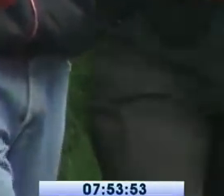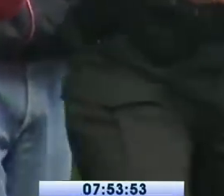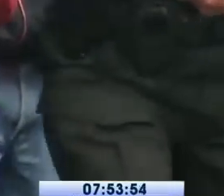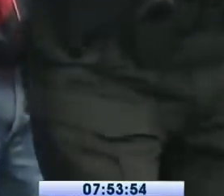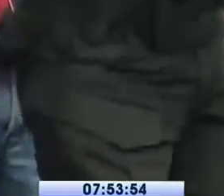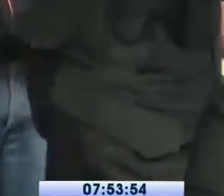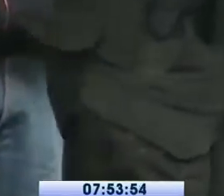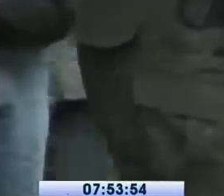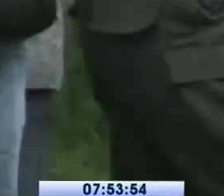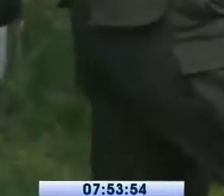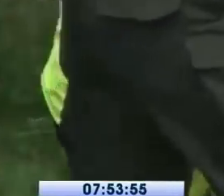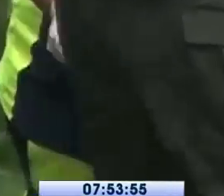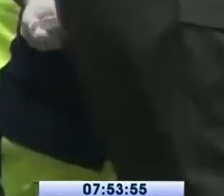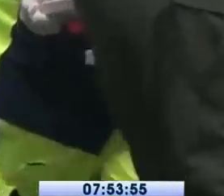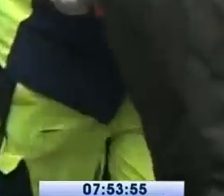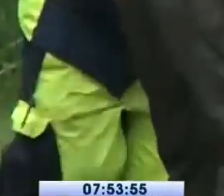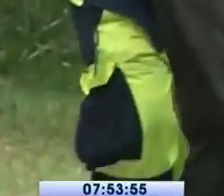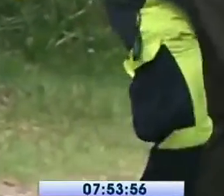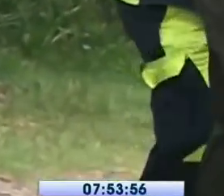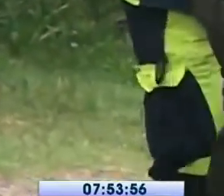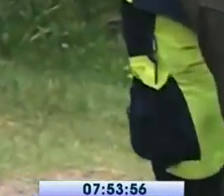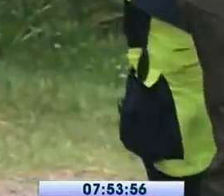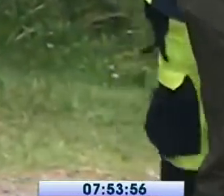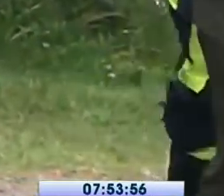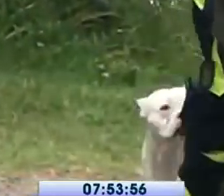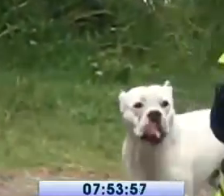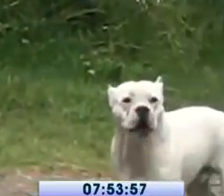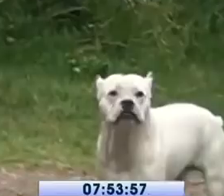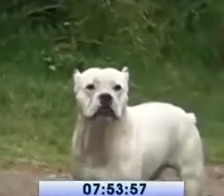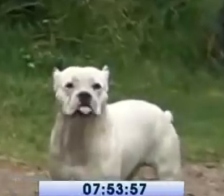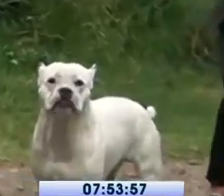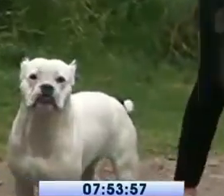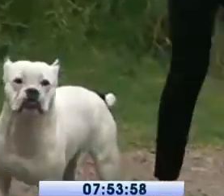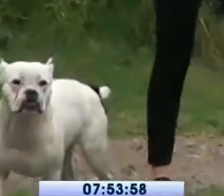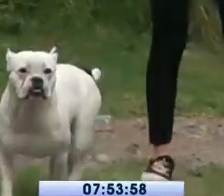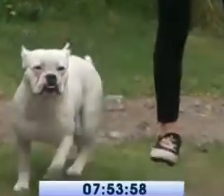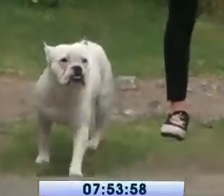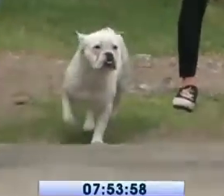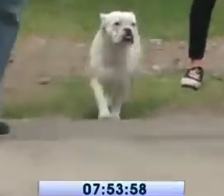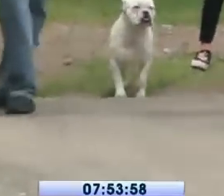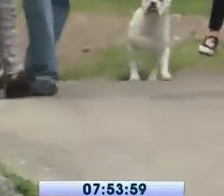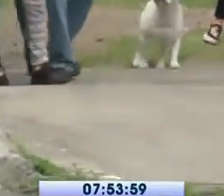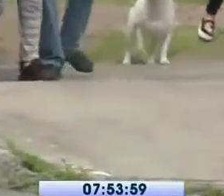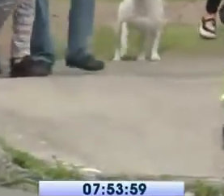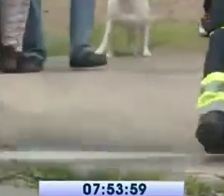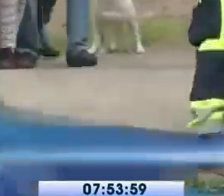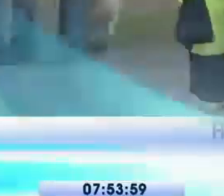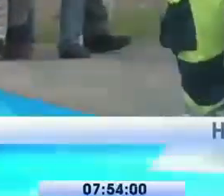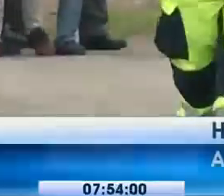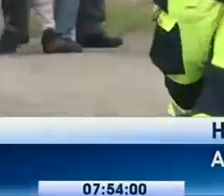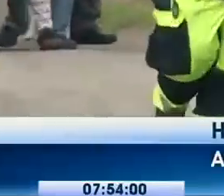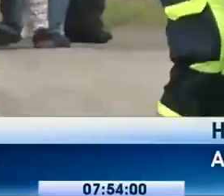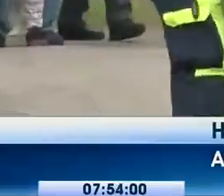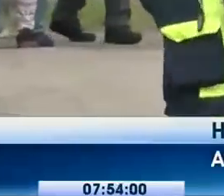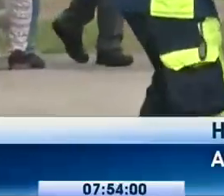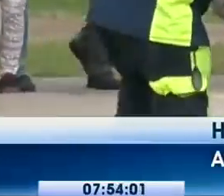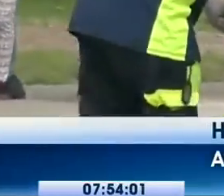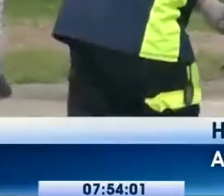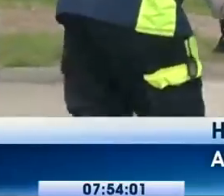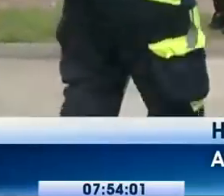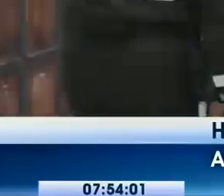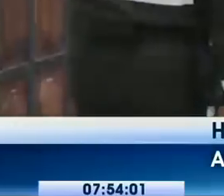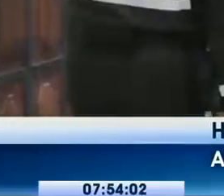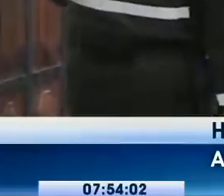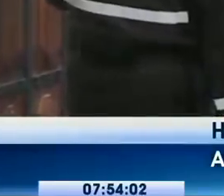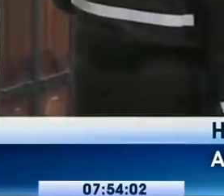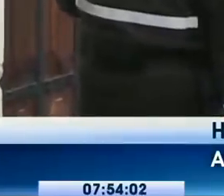En medio del intenso llanto de sus deudos, un hombre de 32 años quien se presume se habría quitado la vida era trasladado hasta la morgue del cementerio de